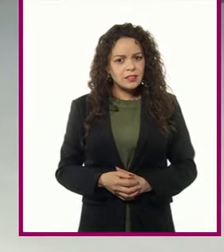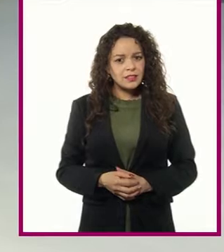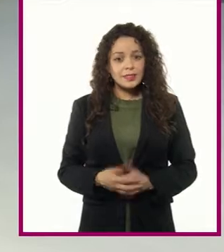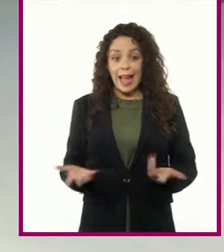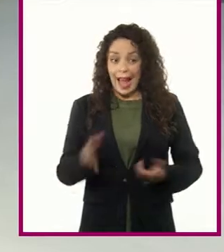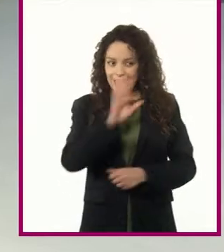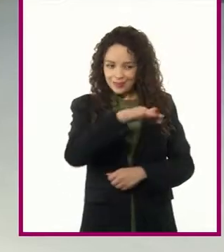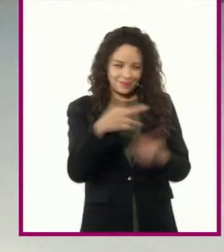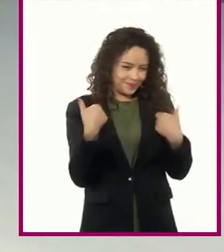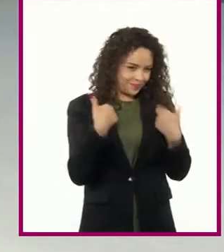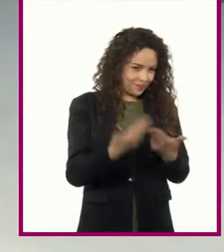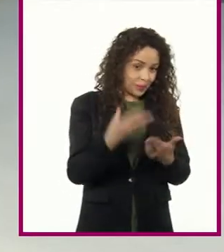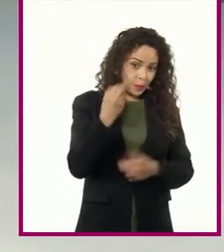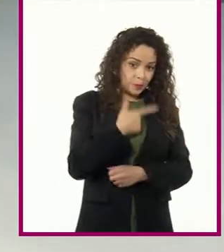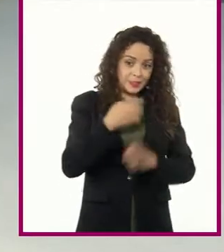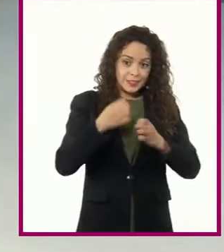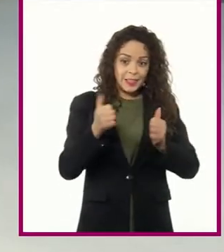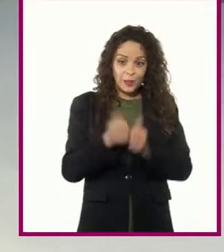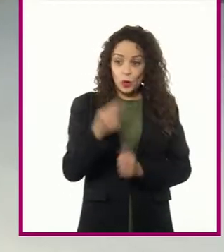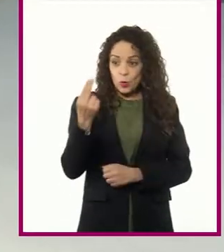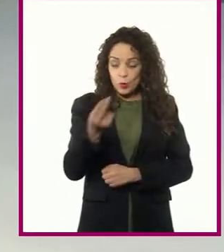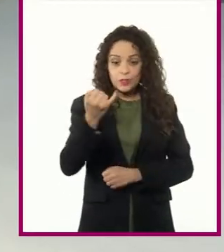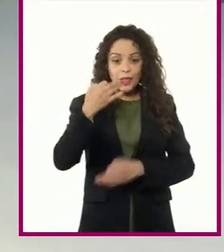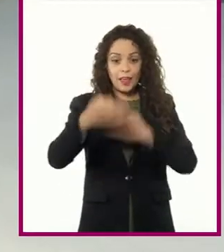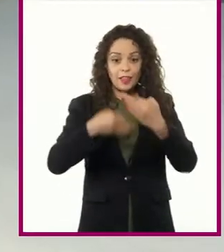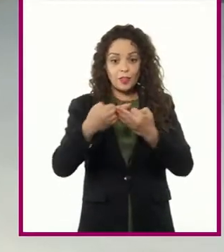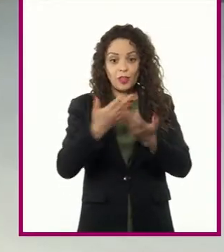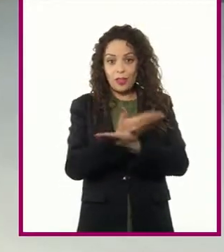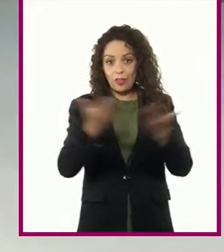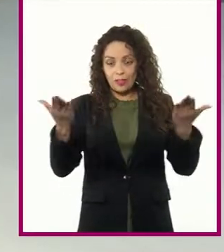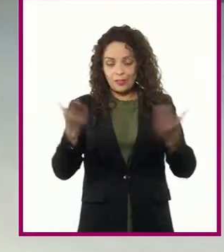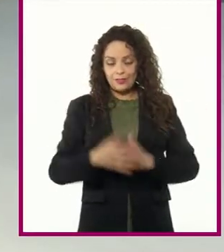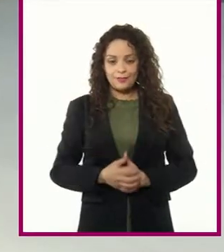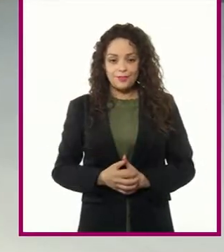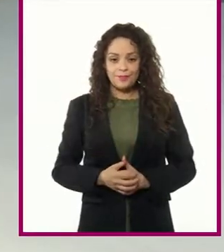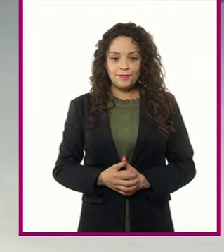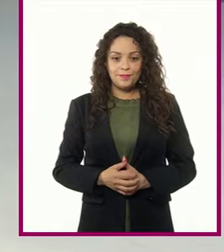Profesor, es un gusto estar con usted y con todas y todos ustedes en casa.